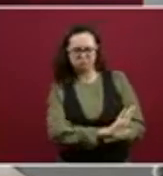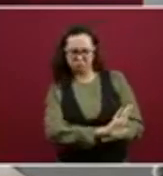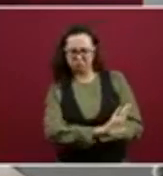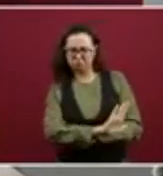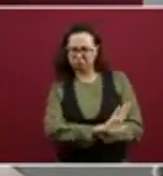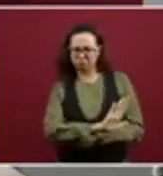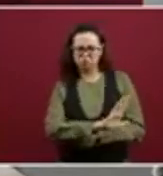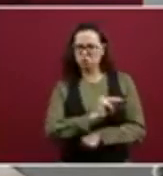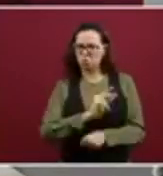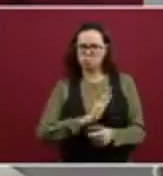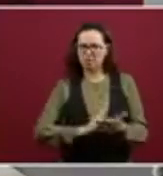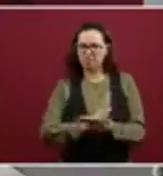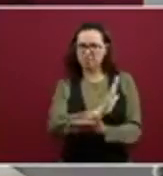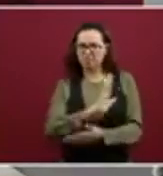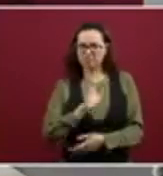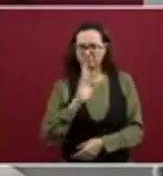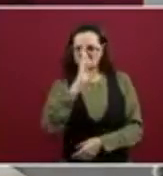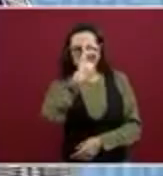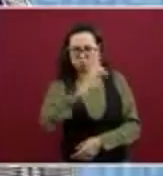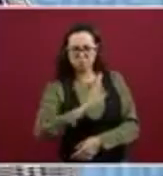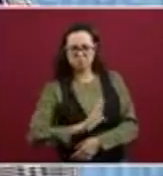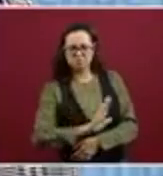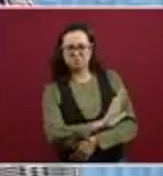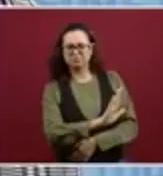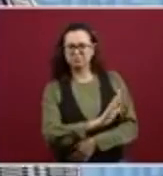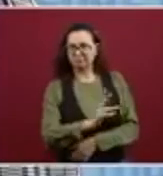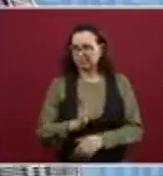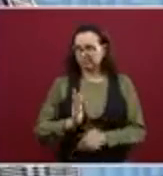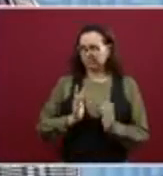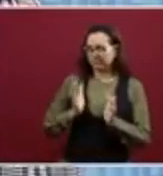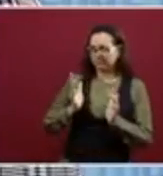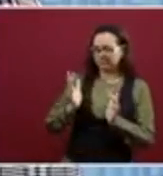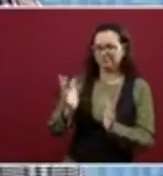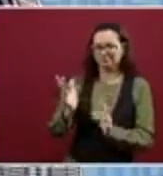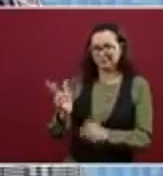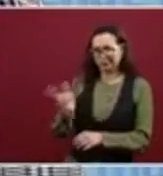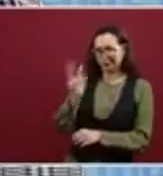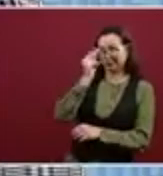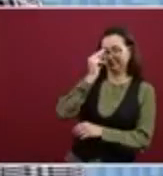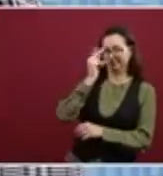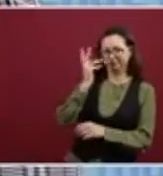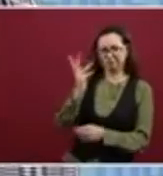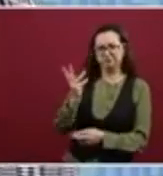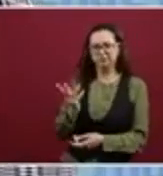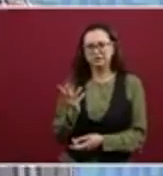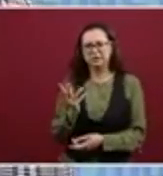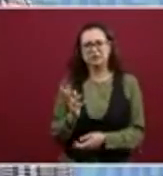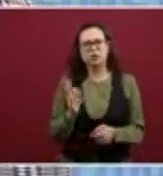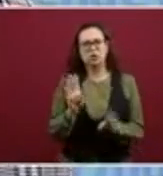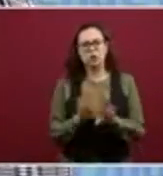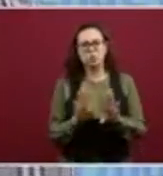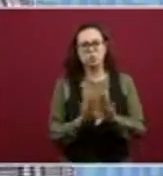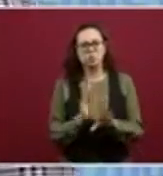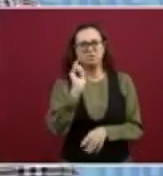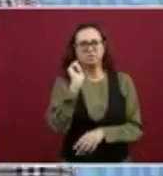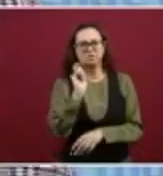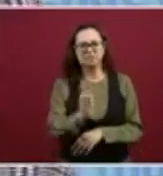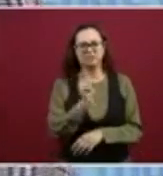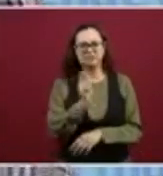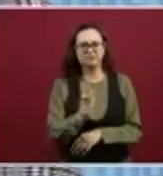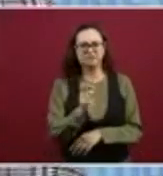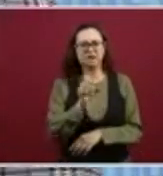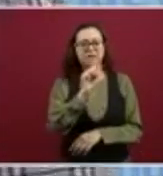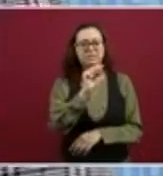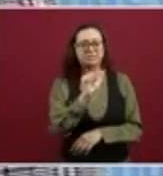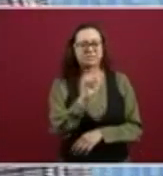nada más este documento del diciembre del 2000, una especie de delimitar las